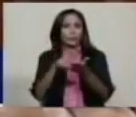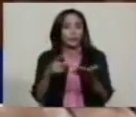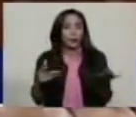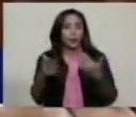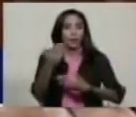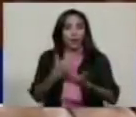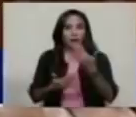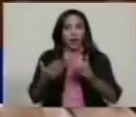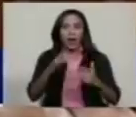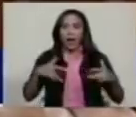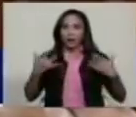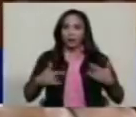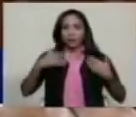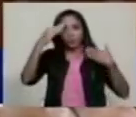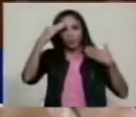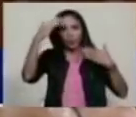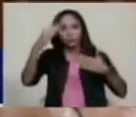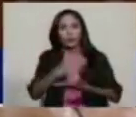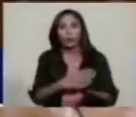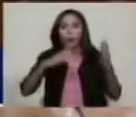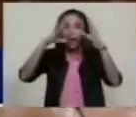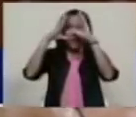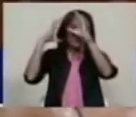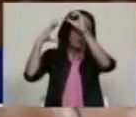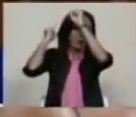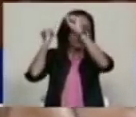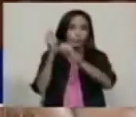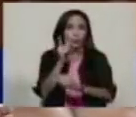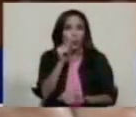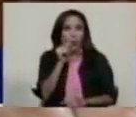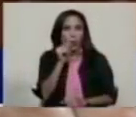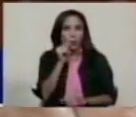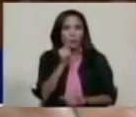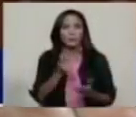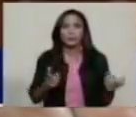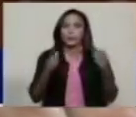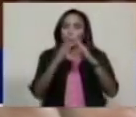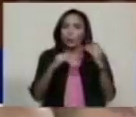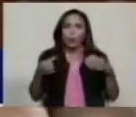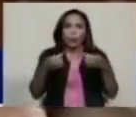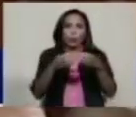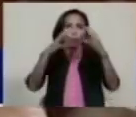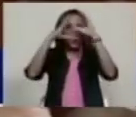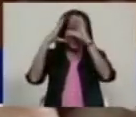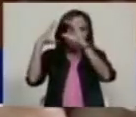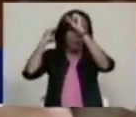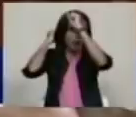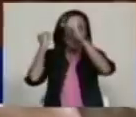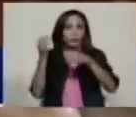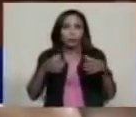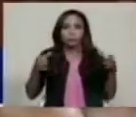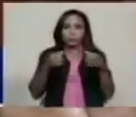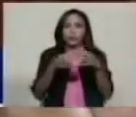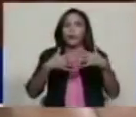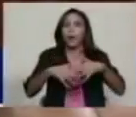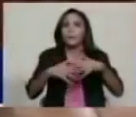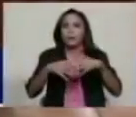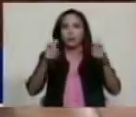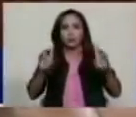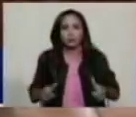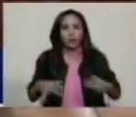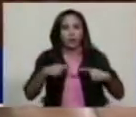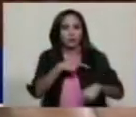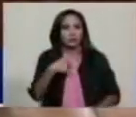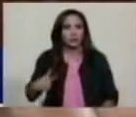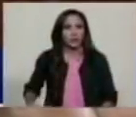Quiero saludar en nombre de nuestro embajador, en nombre de nuestra embajada y todos los empresarios chinos.